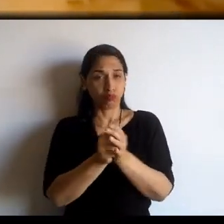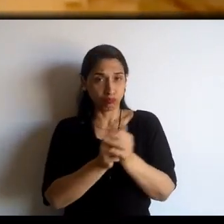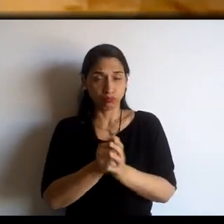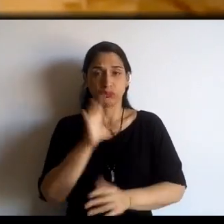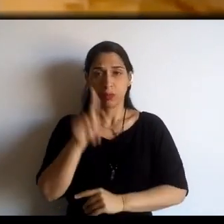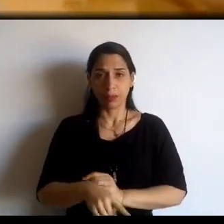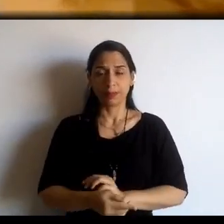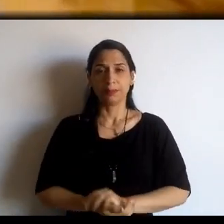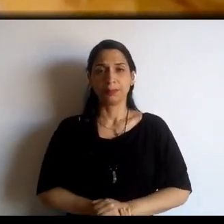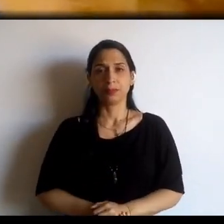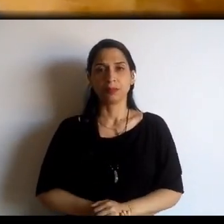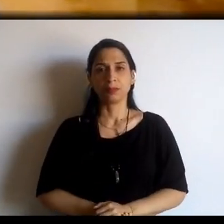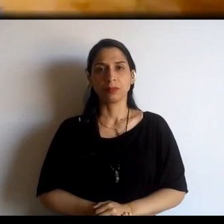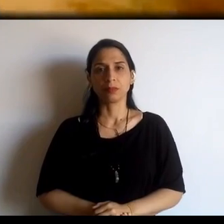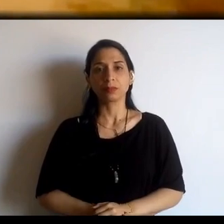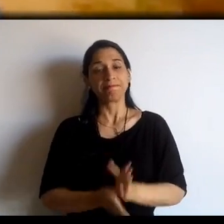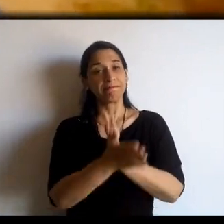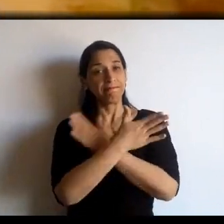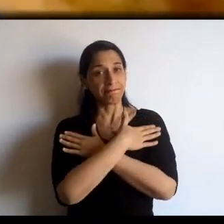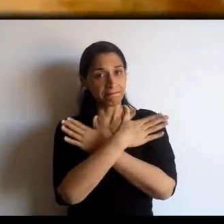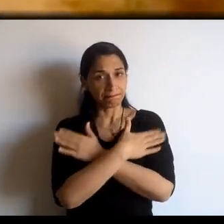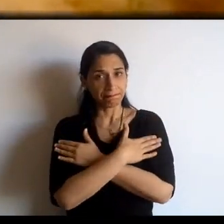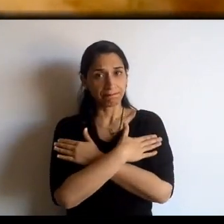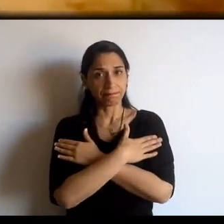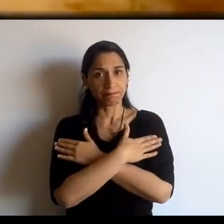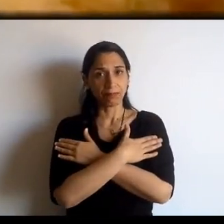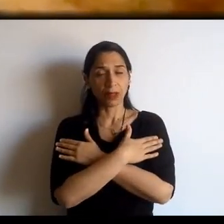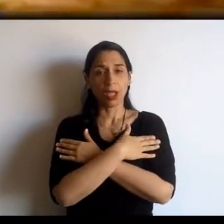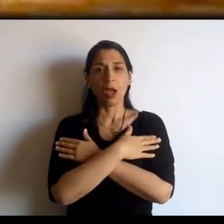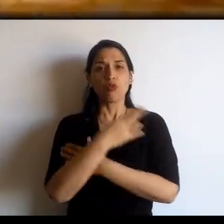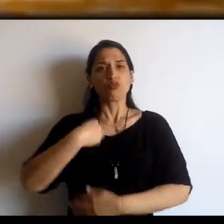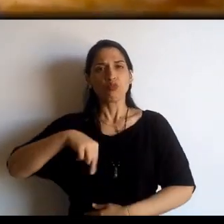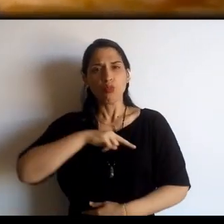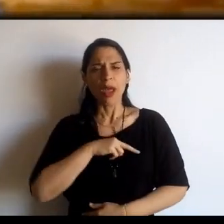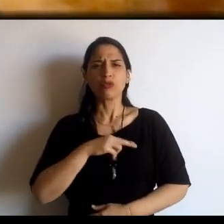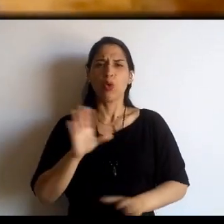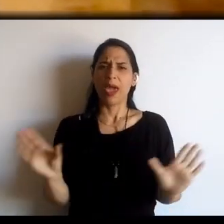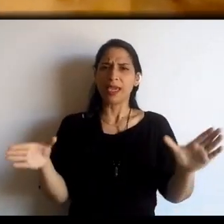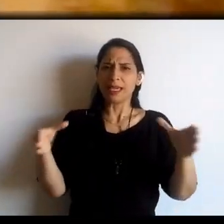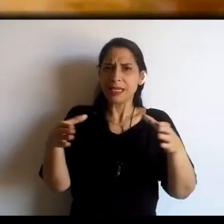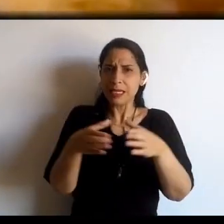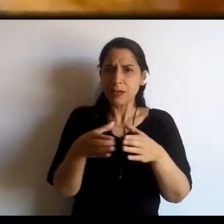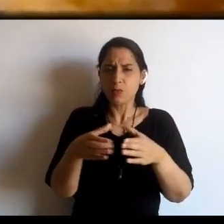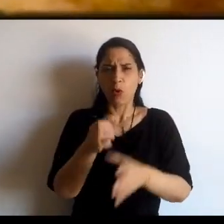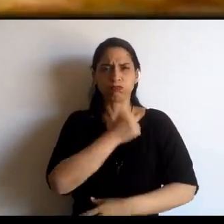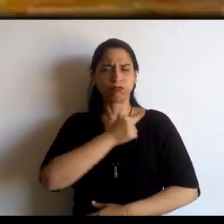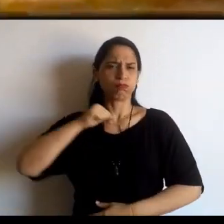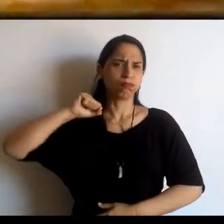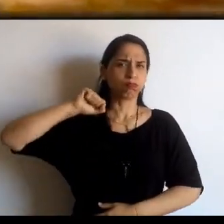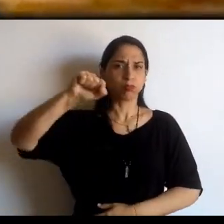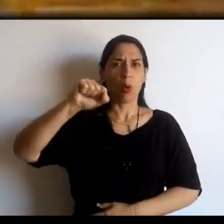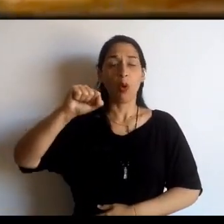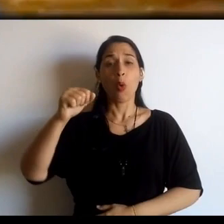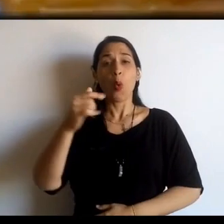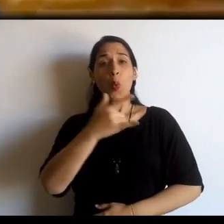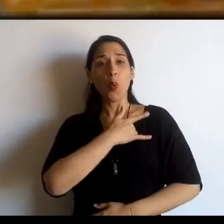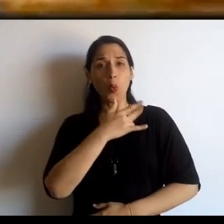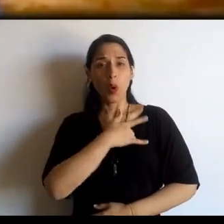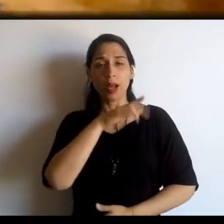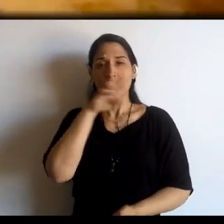jabón. También felicitamos a nuestros grandes camaradas de